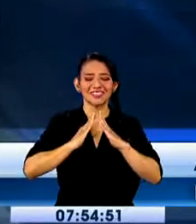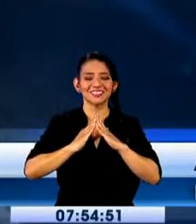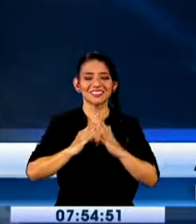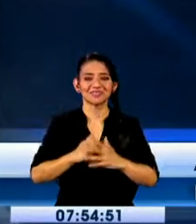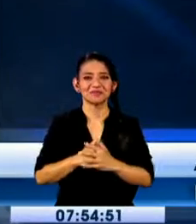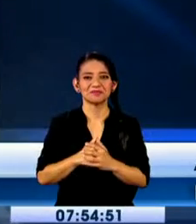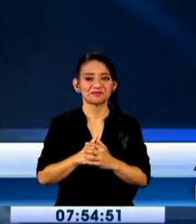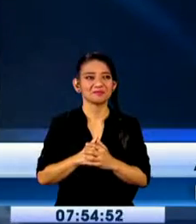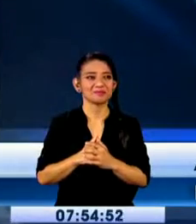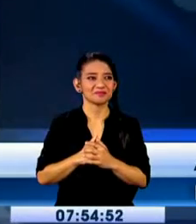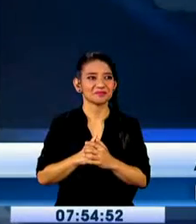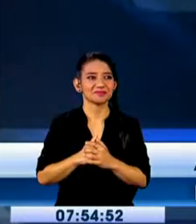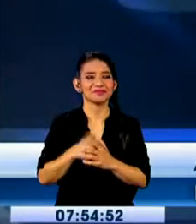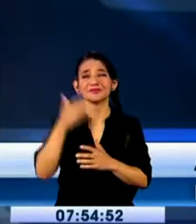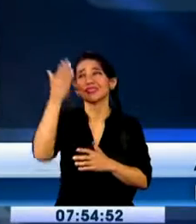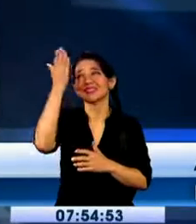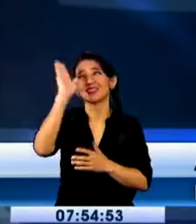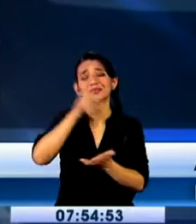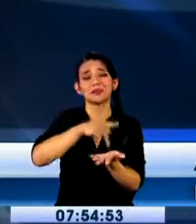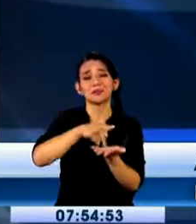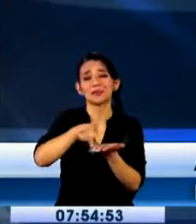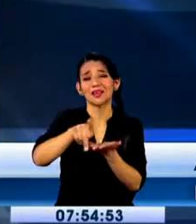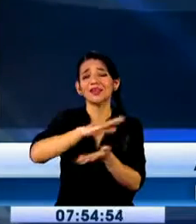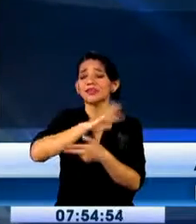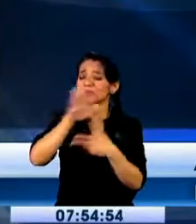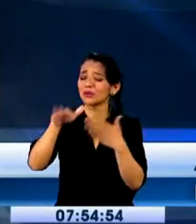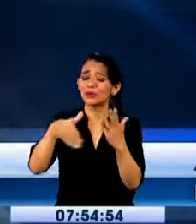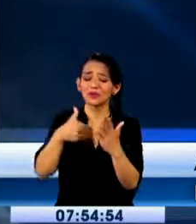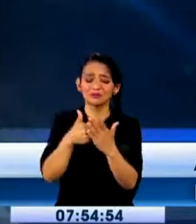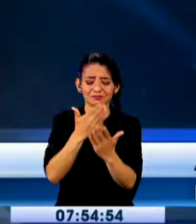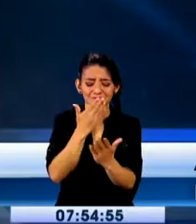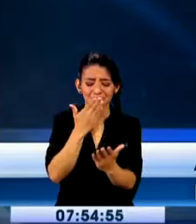Todo lo que les dio mi padre a todos.